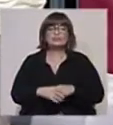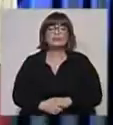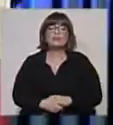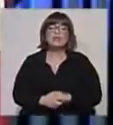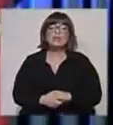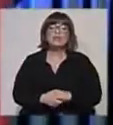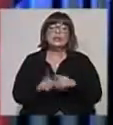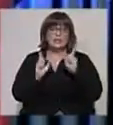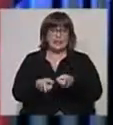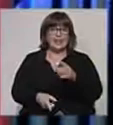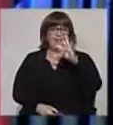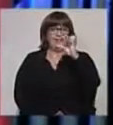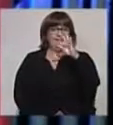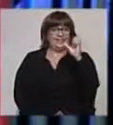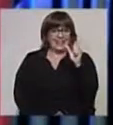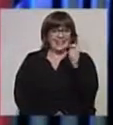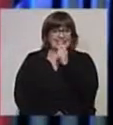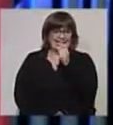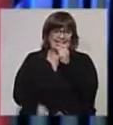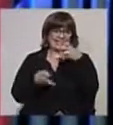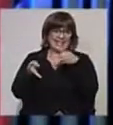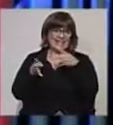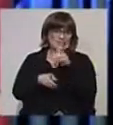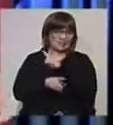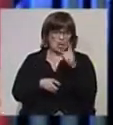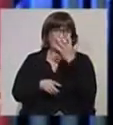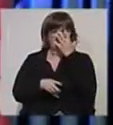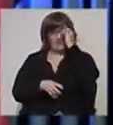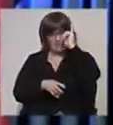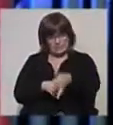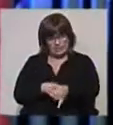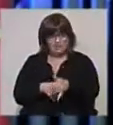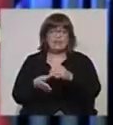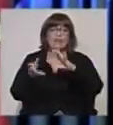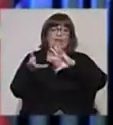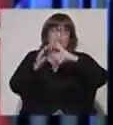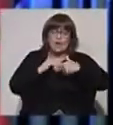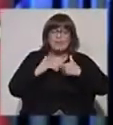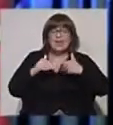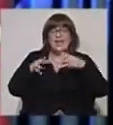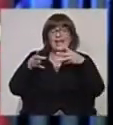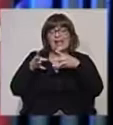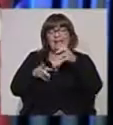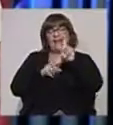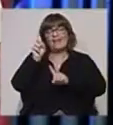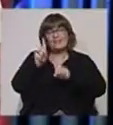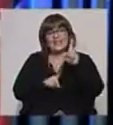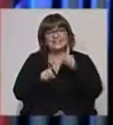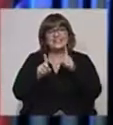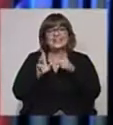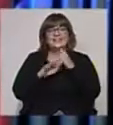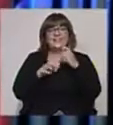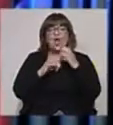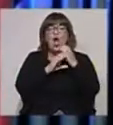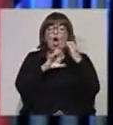y Tetes no es un corresponsal de guerra, pero es un corresponsal de carnaval que... Es parecido a un corresponsal de guerra cuando tiene que subirse a bañadera